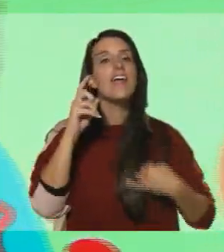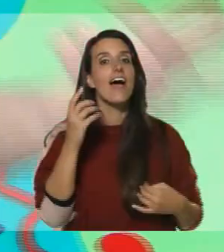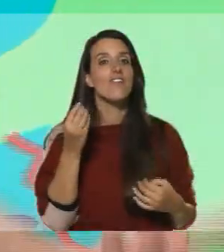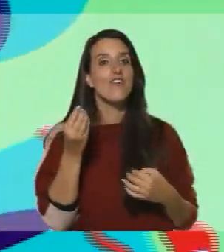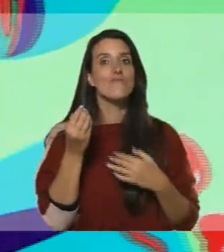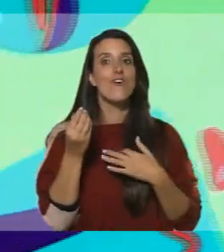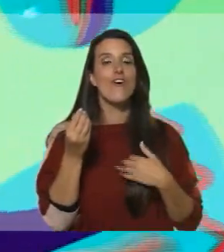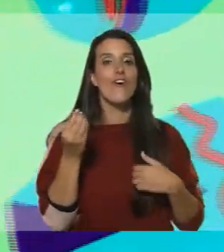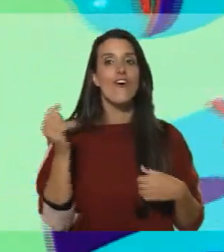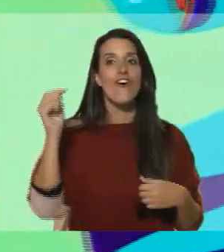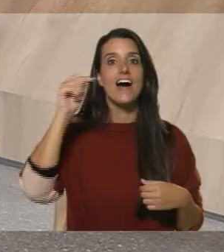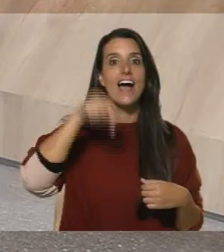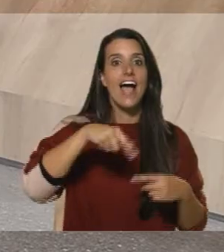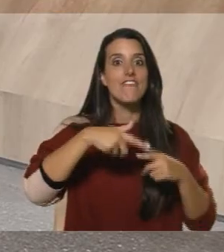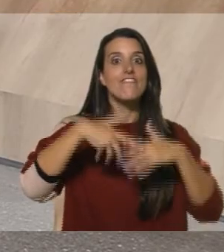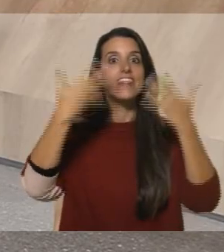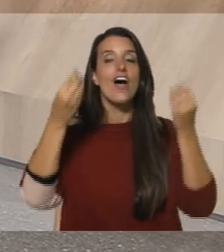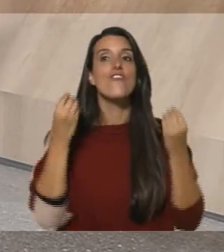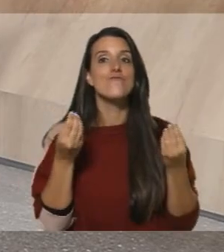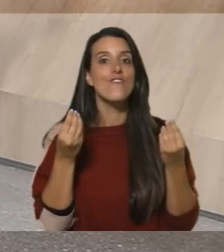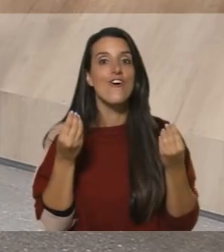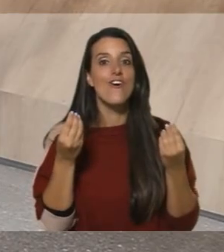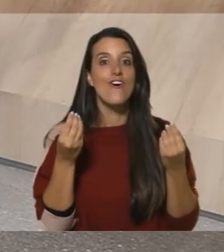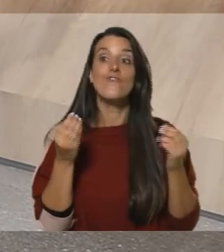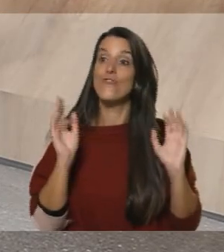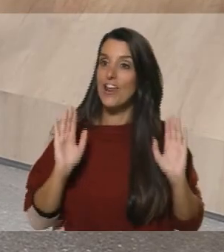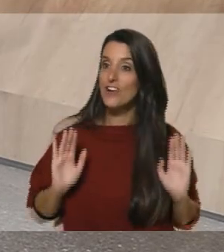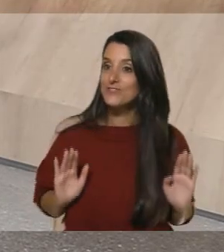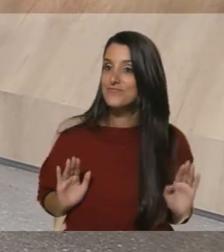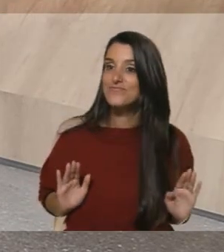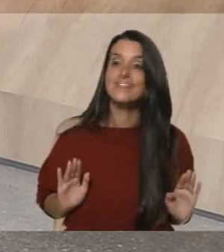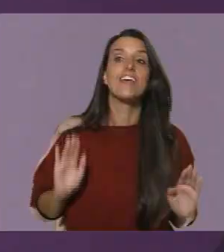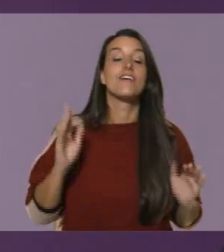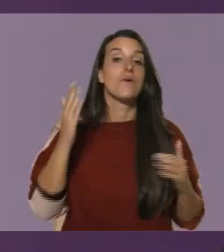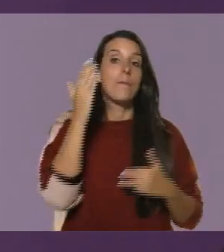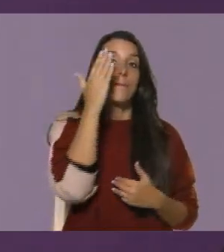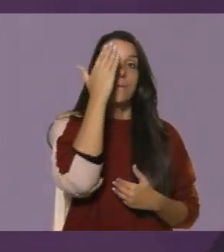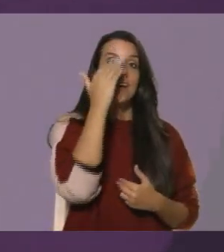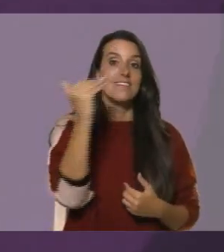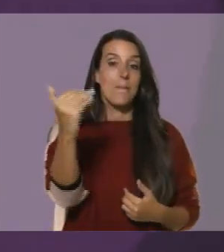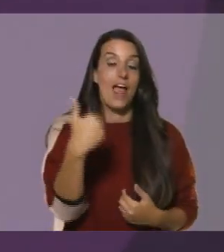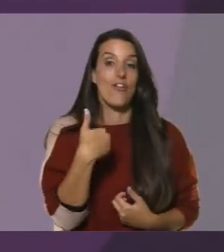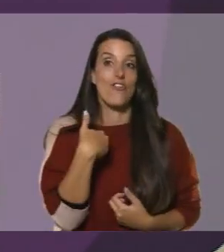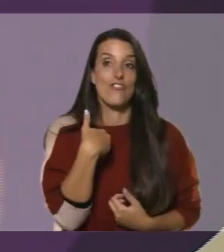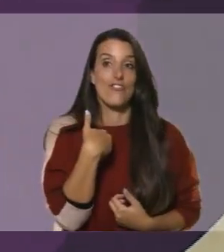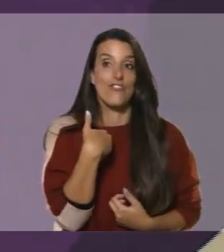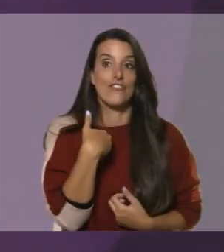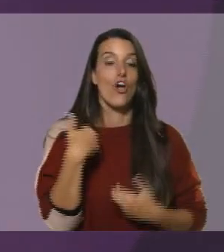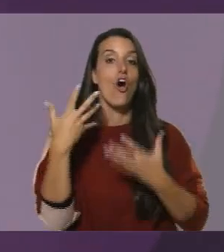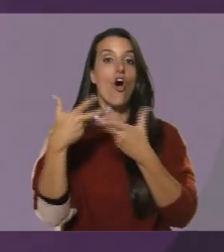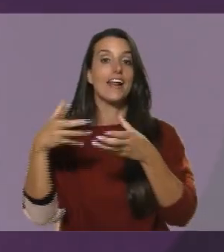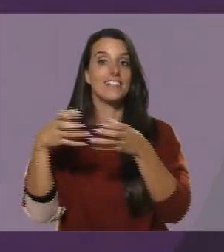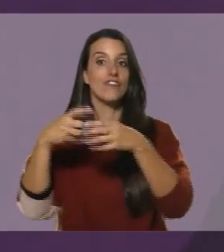esta llegada a este festival, Elena? ¿Cómo llegas? Bueno, me convocaron de la organización